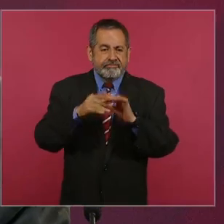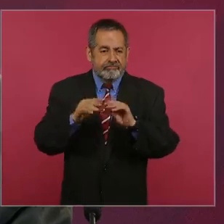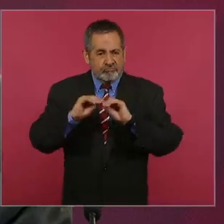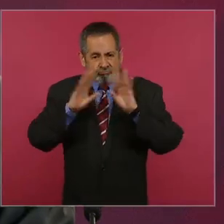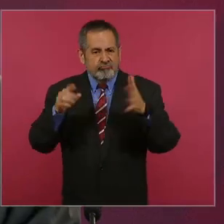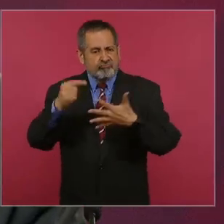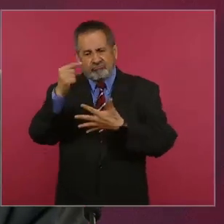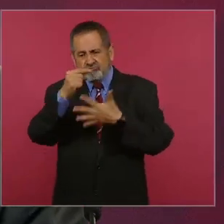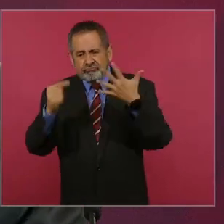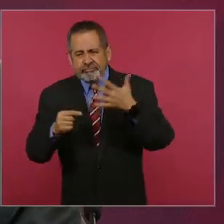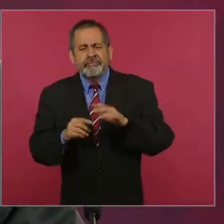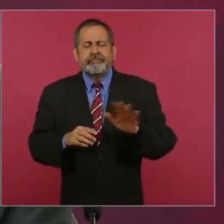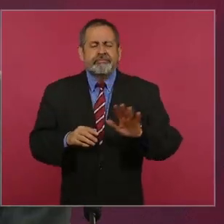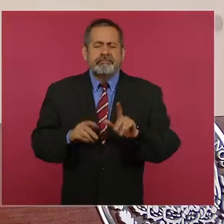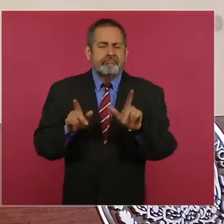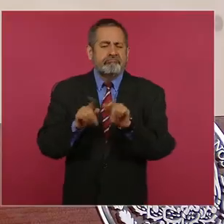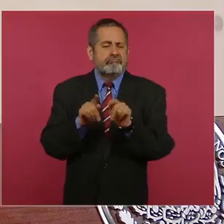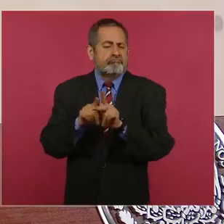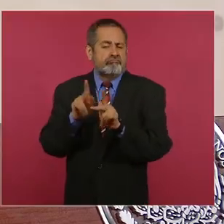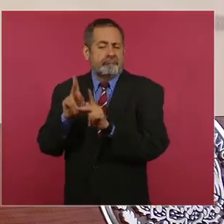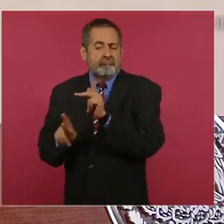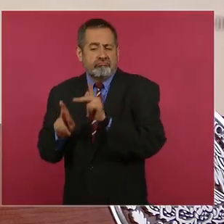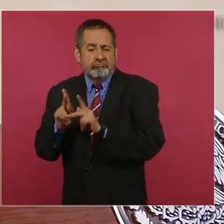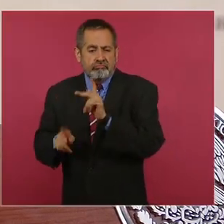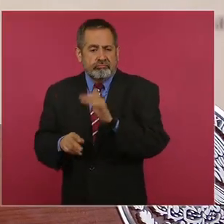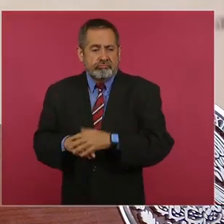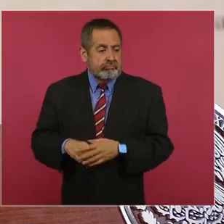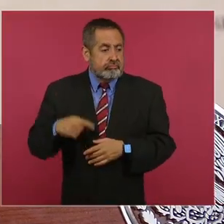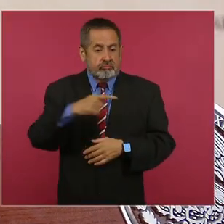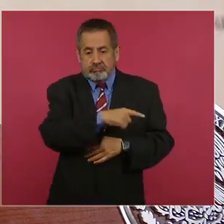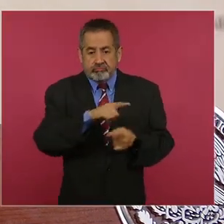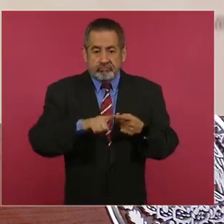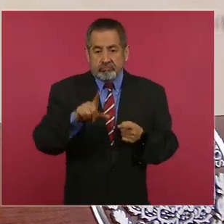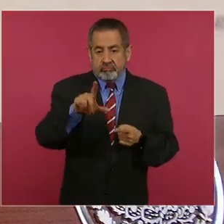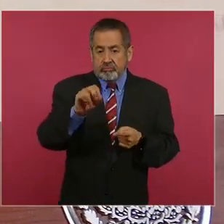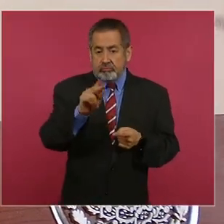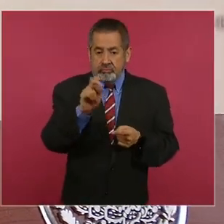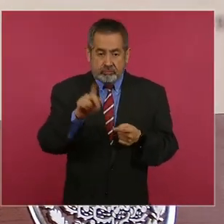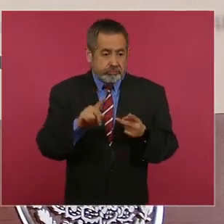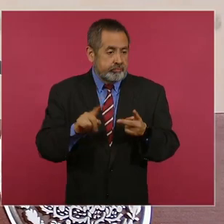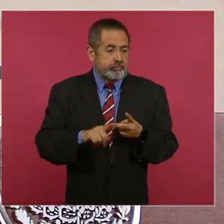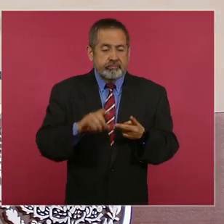decirlo todo, porque ahí está López Dóriga, ahí está Ciro,